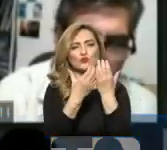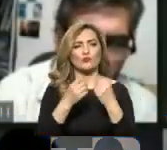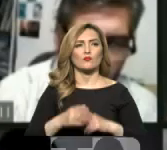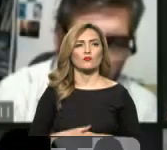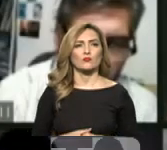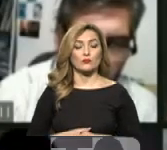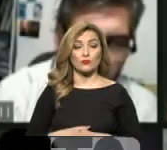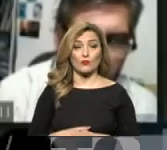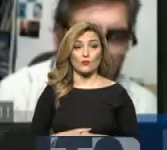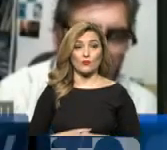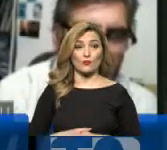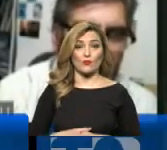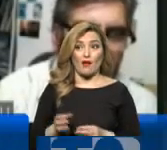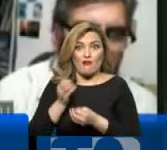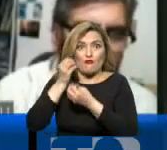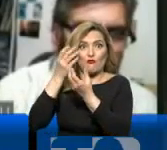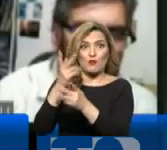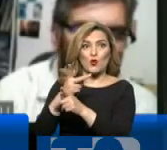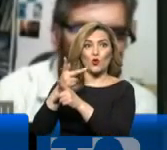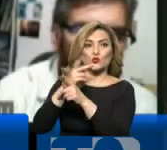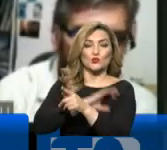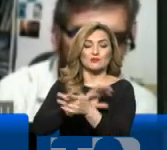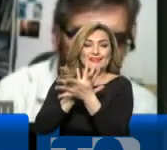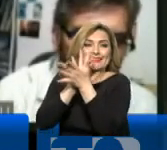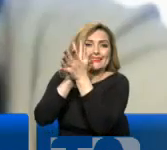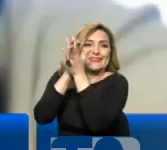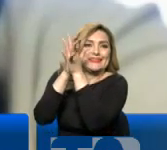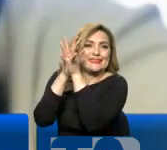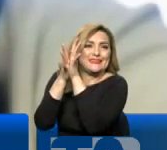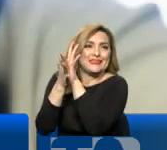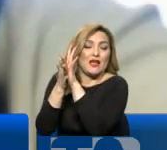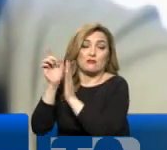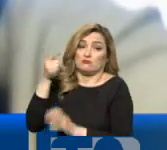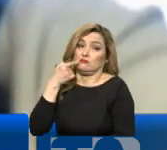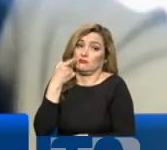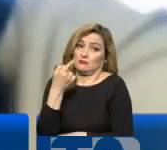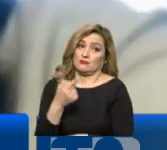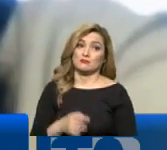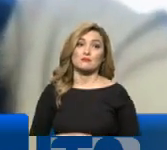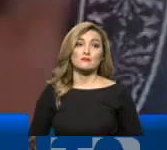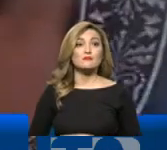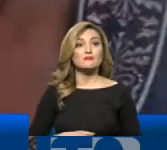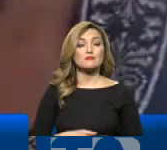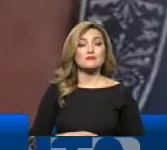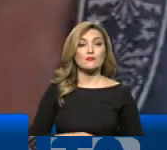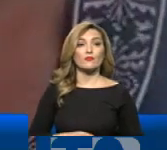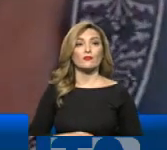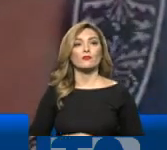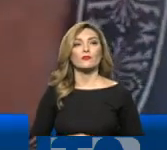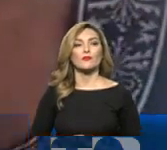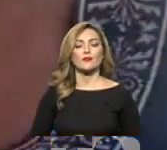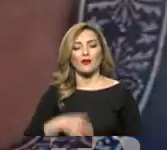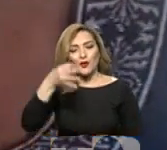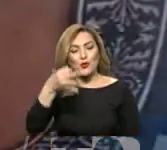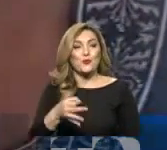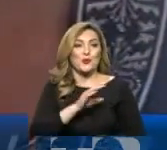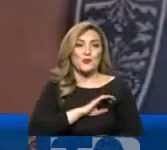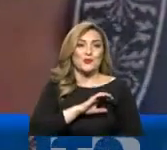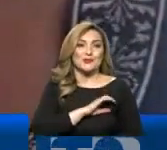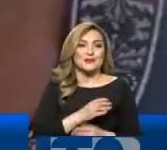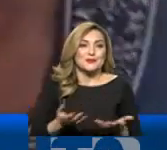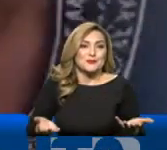es algo que no fue socializado al Consejo Metropolitano, según Luz Elena Coloma. Ahí hay incumplimientos del